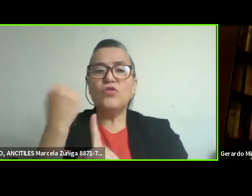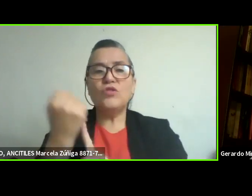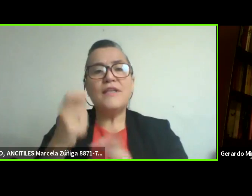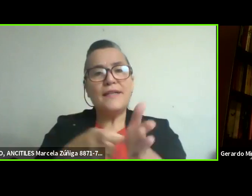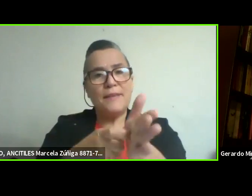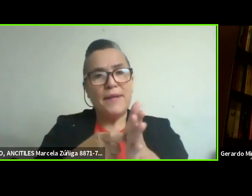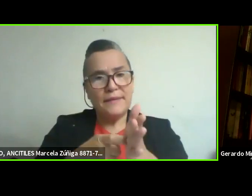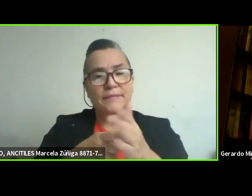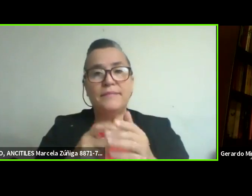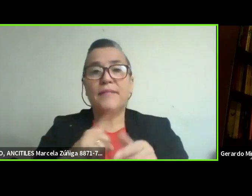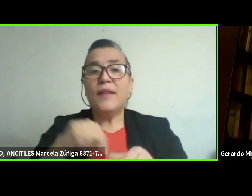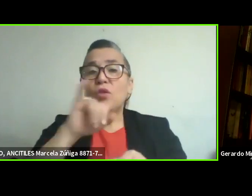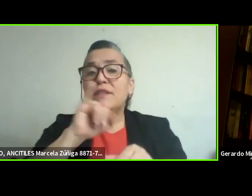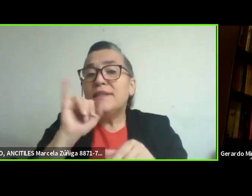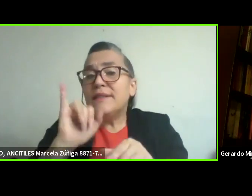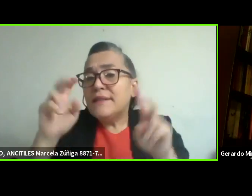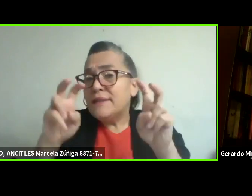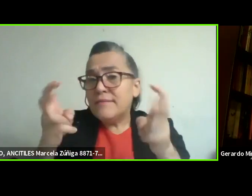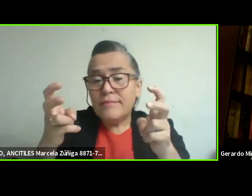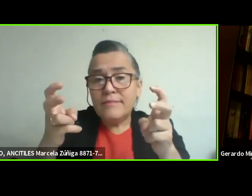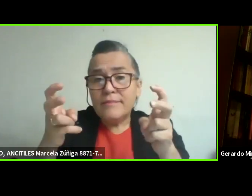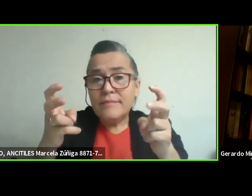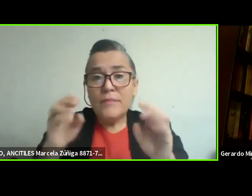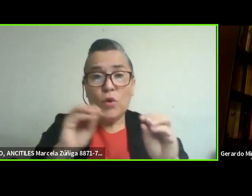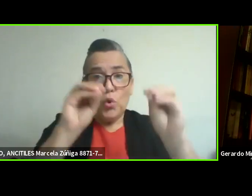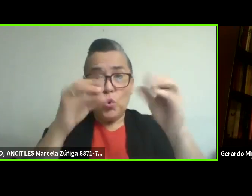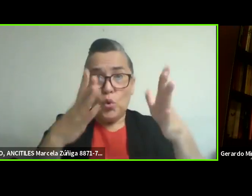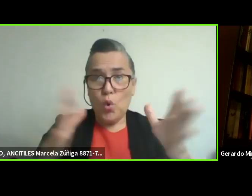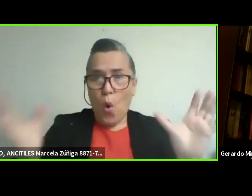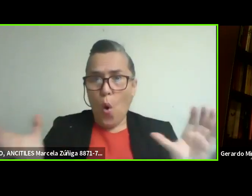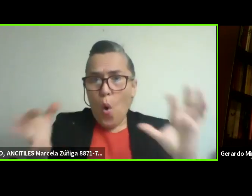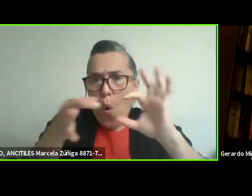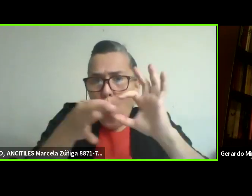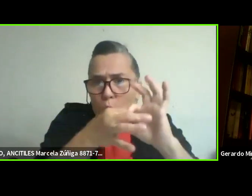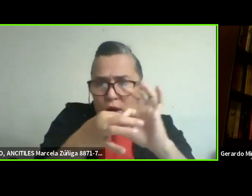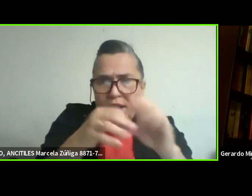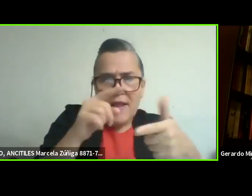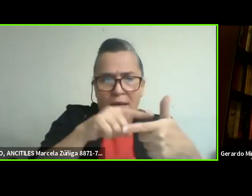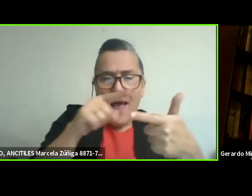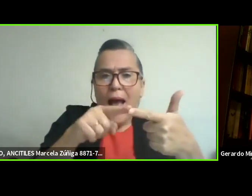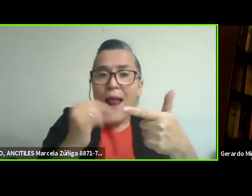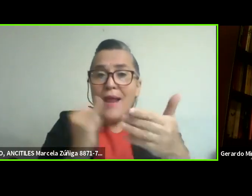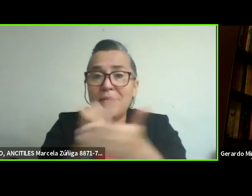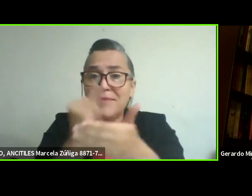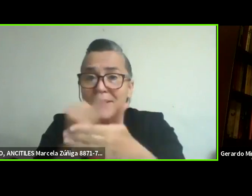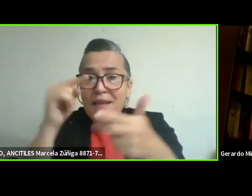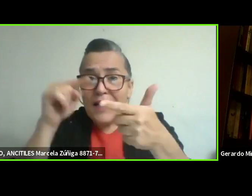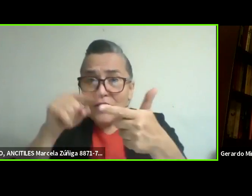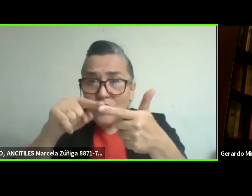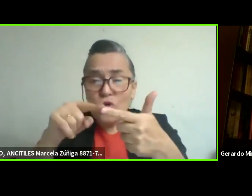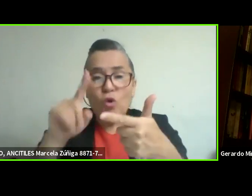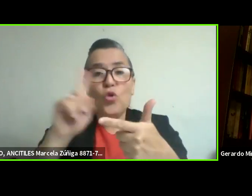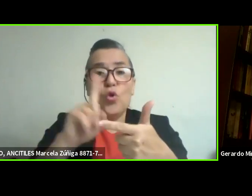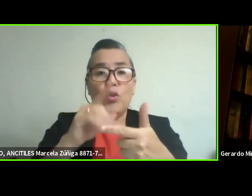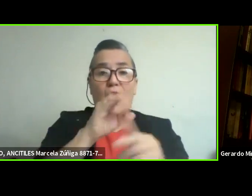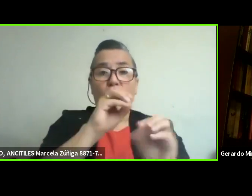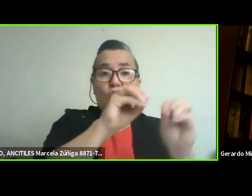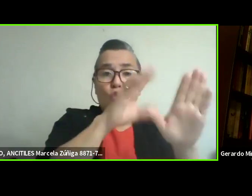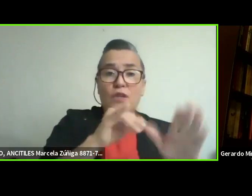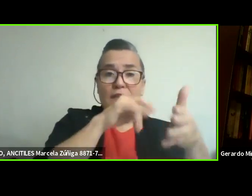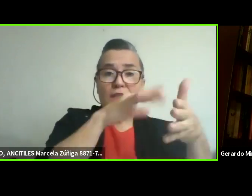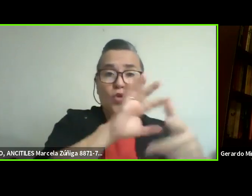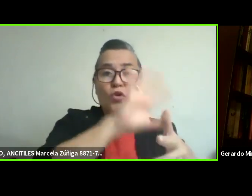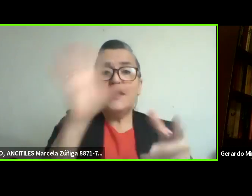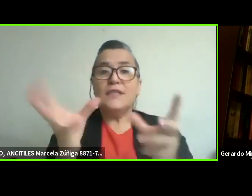en este sentido la ausencia de estar unida a la investigación en la que se involucren docentes y estudiantes en una generación